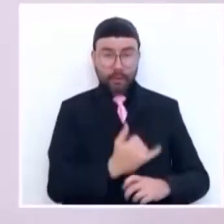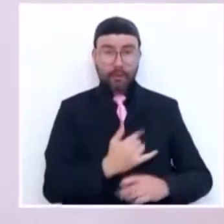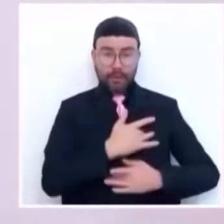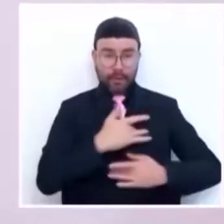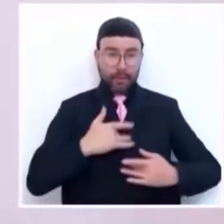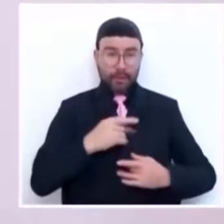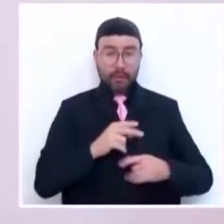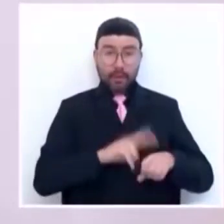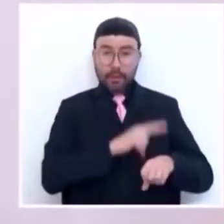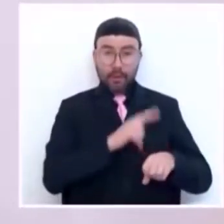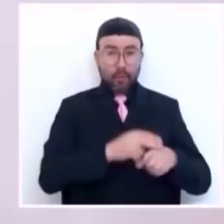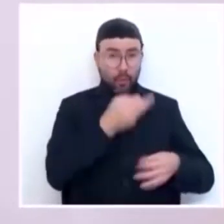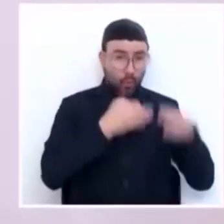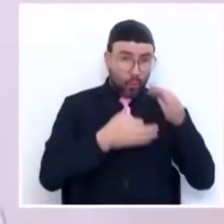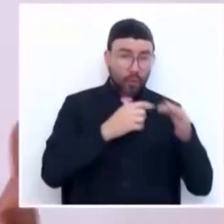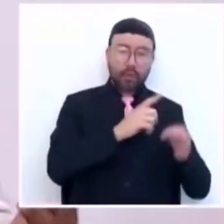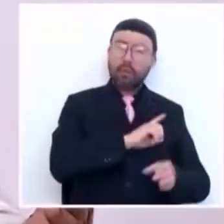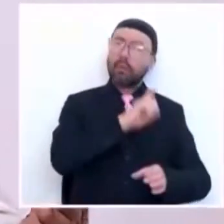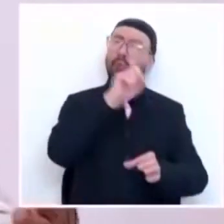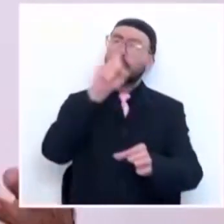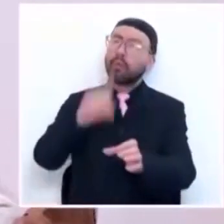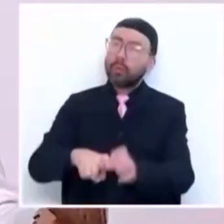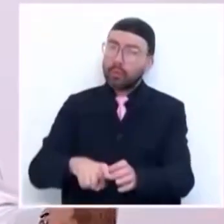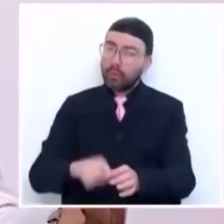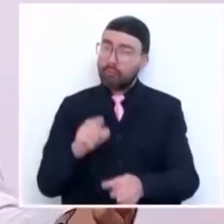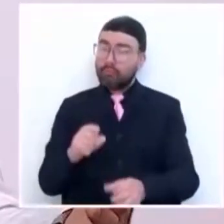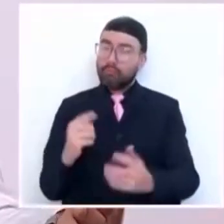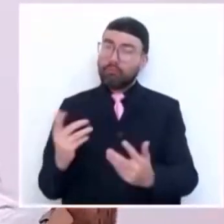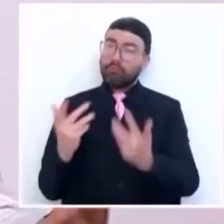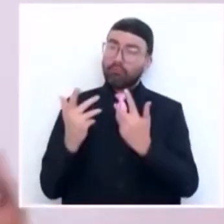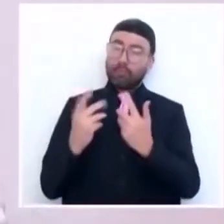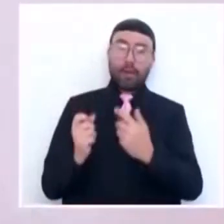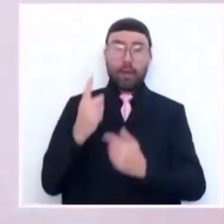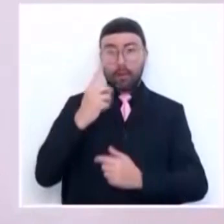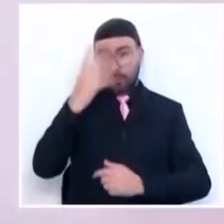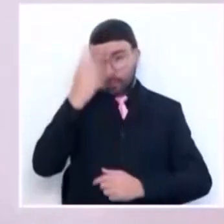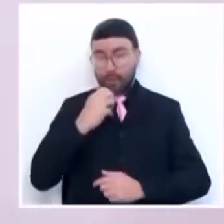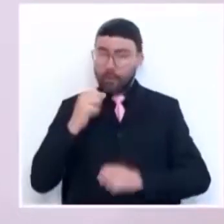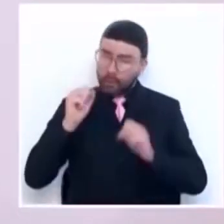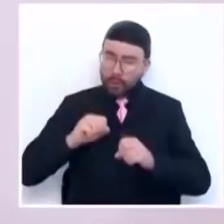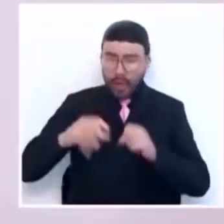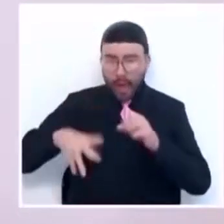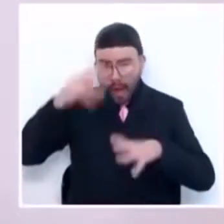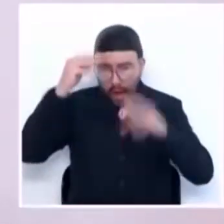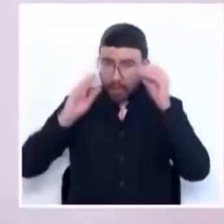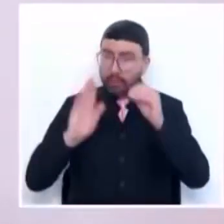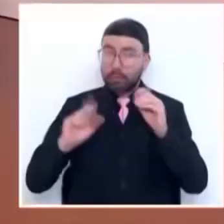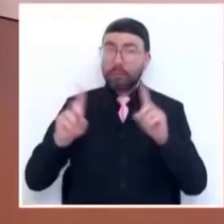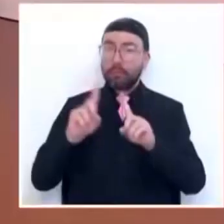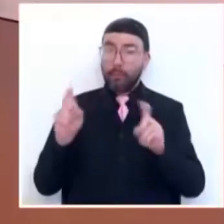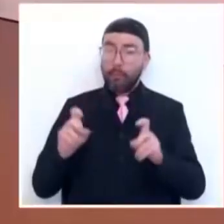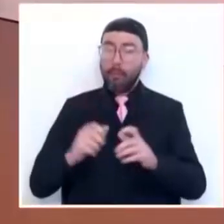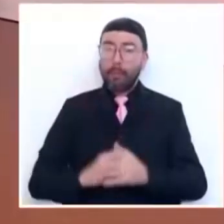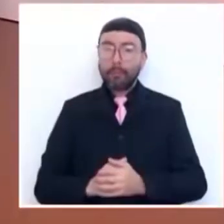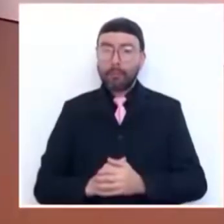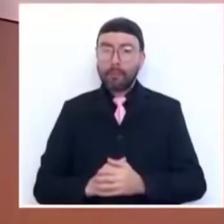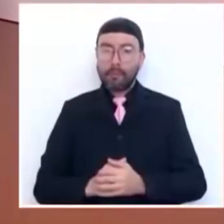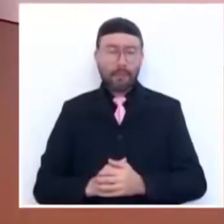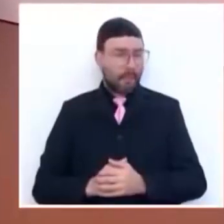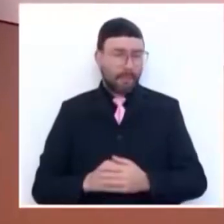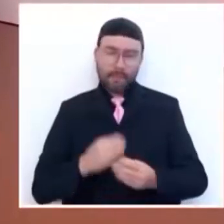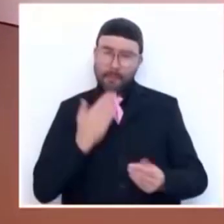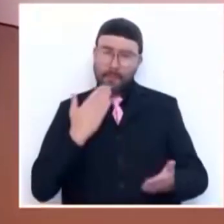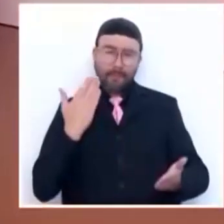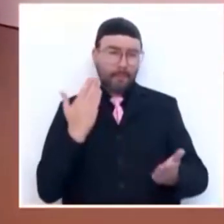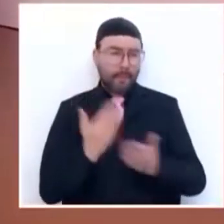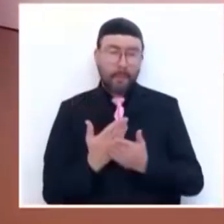productos naturales, Dr. Rojas, y para nosotros fue algo pues, maravilloso poder aprender este tema, maestro. Muchísimas gracias